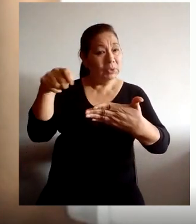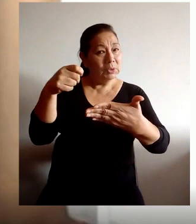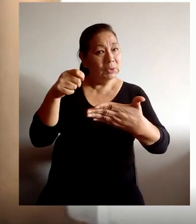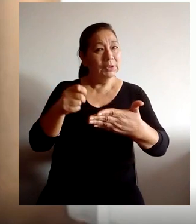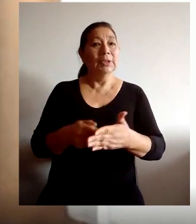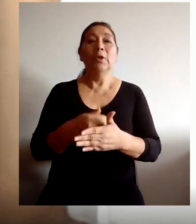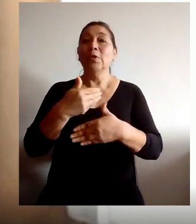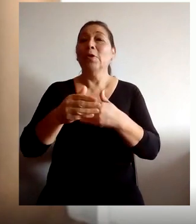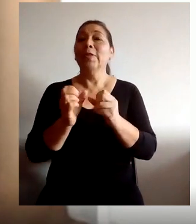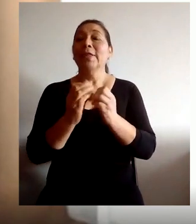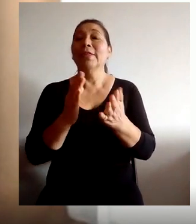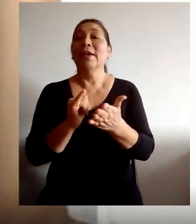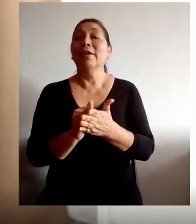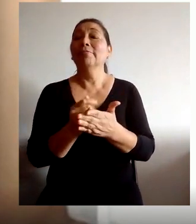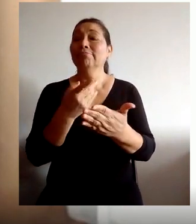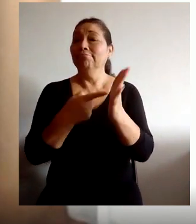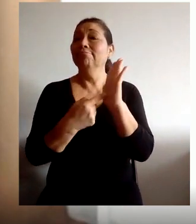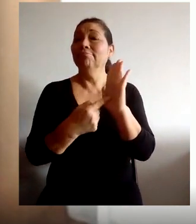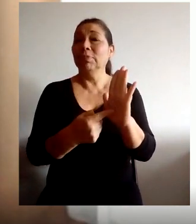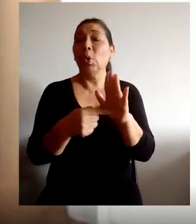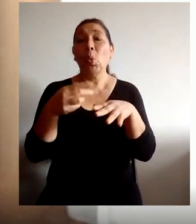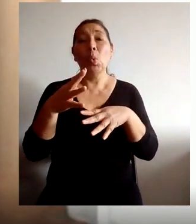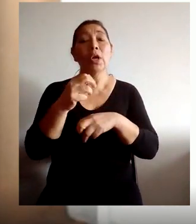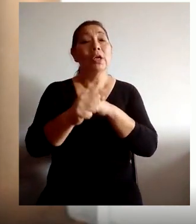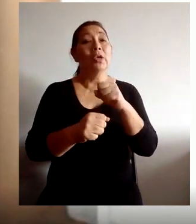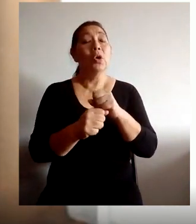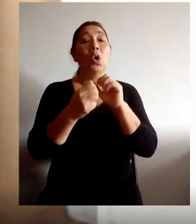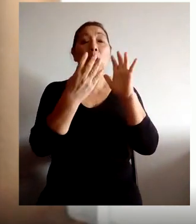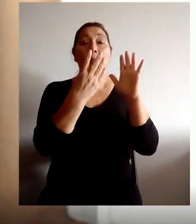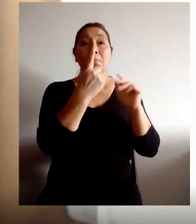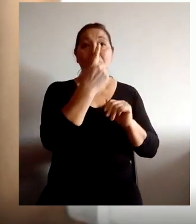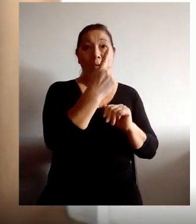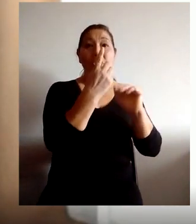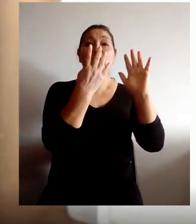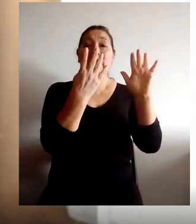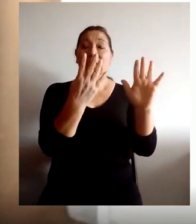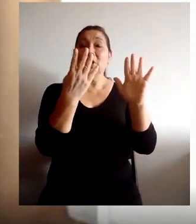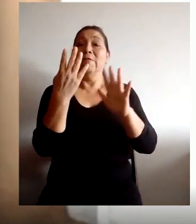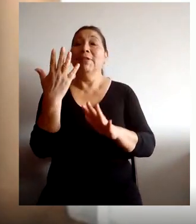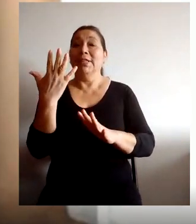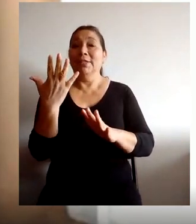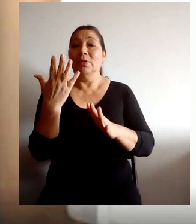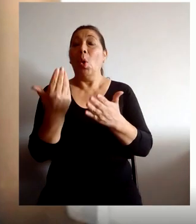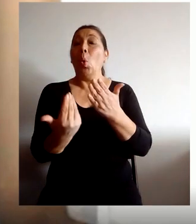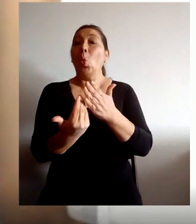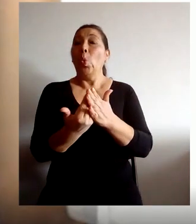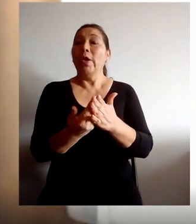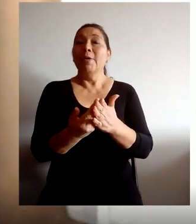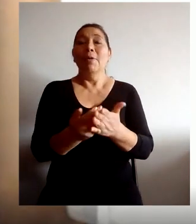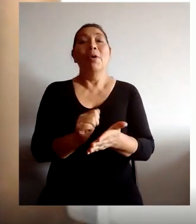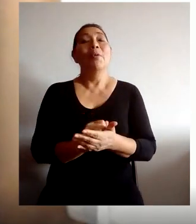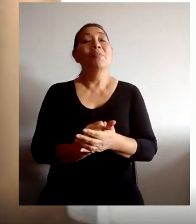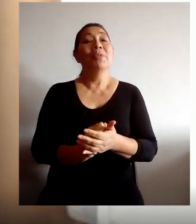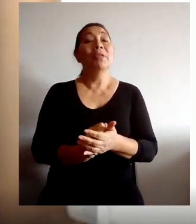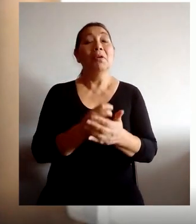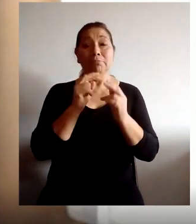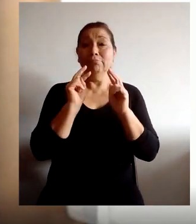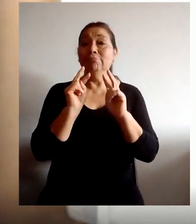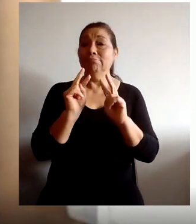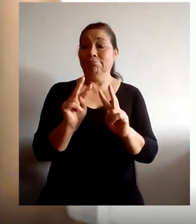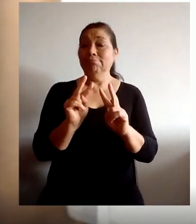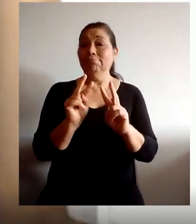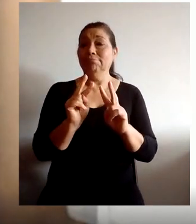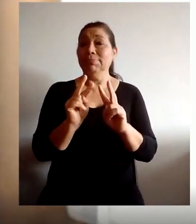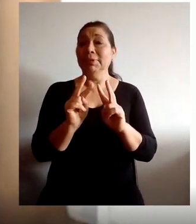cálculo de esta nueva prestación. Como vemos, amparar la pretensión de la parte demandante sería